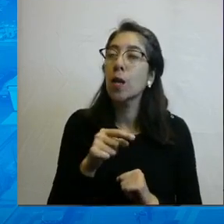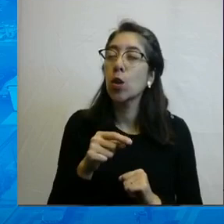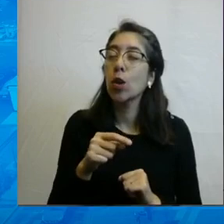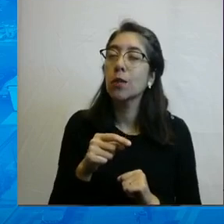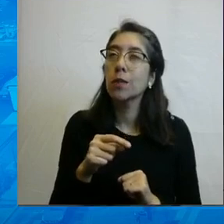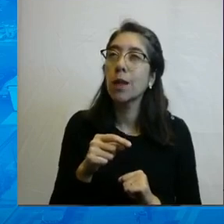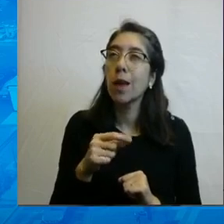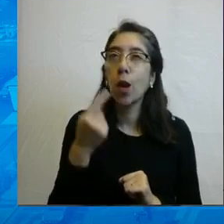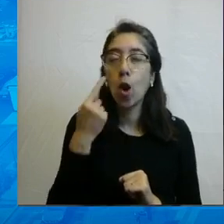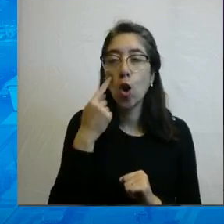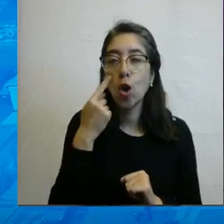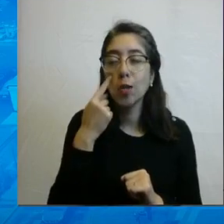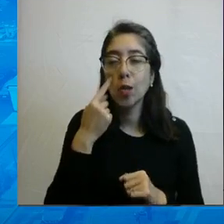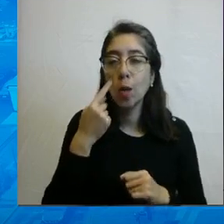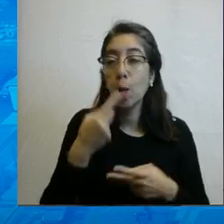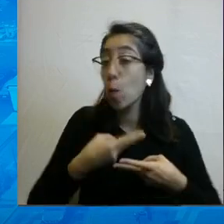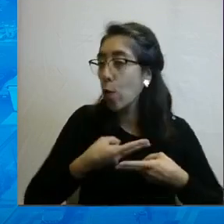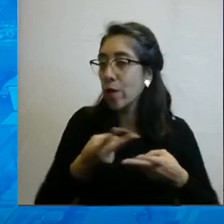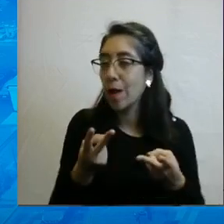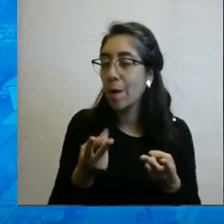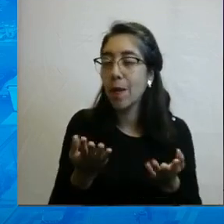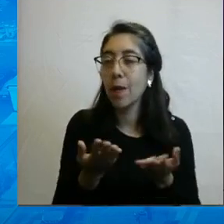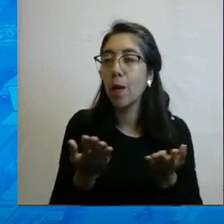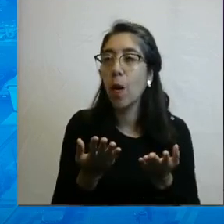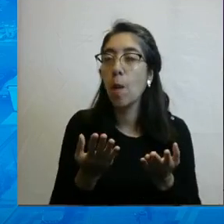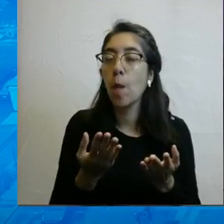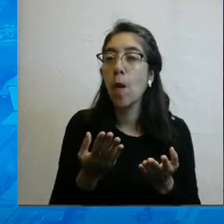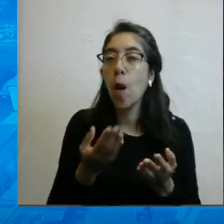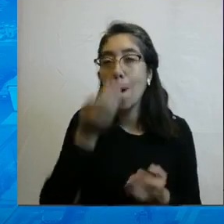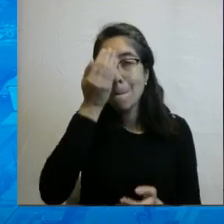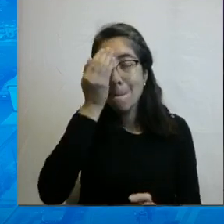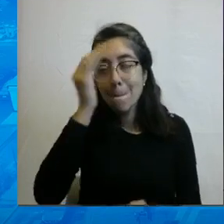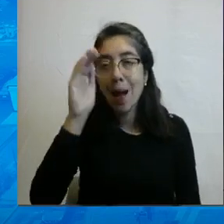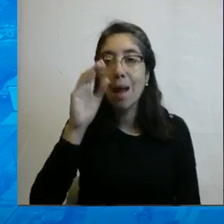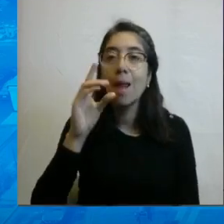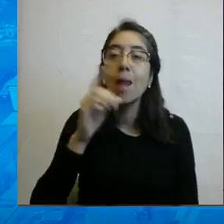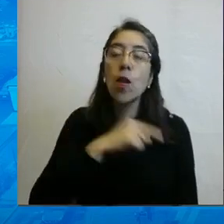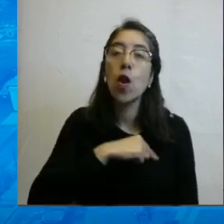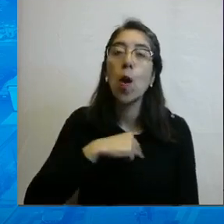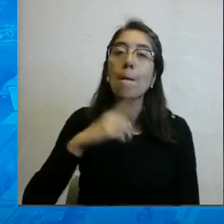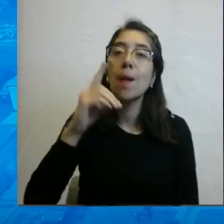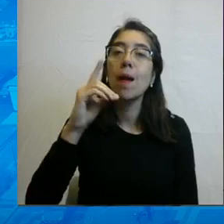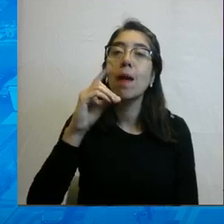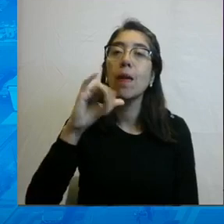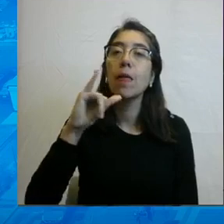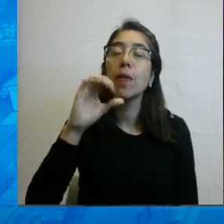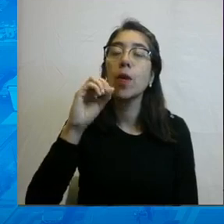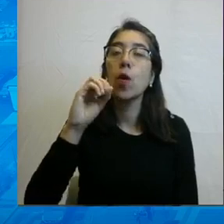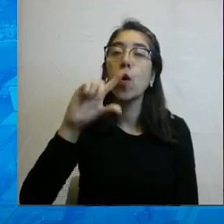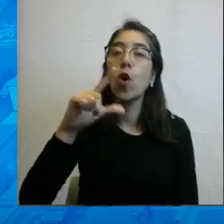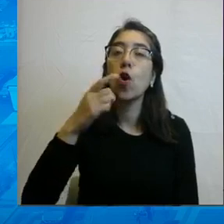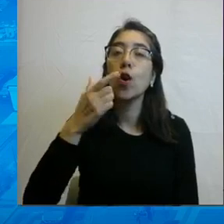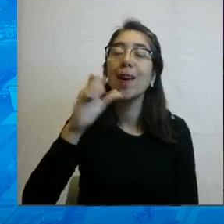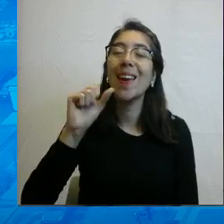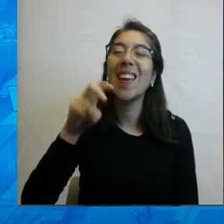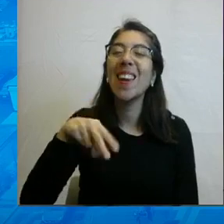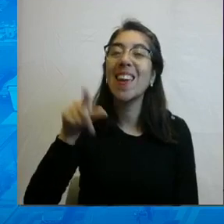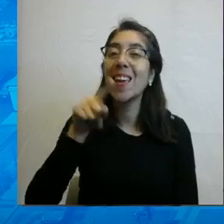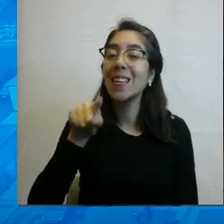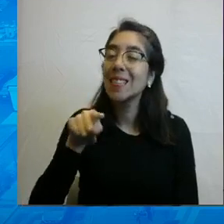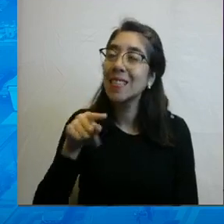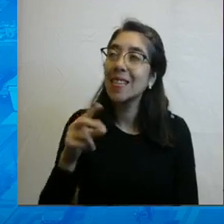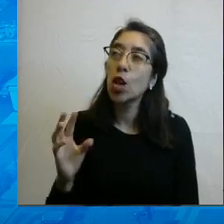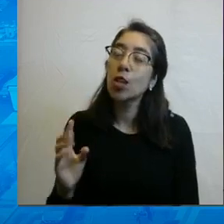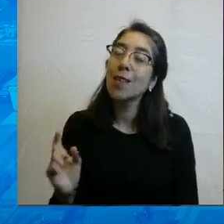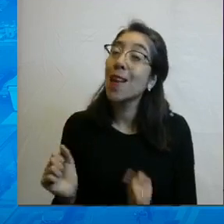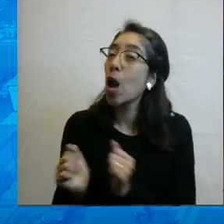de Diógenes, es que particularmente exista un informe que nos acompañe a la Seremi de Salud para poder entregar